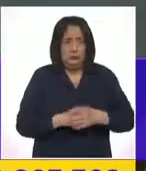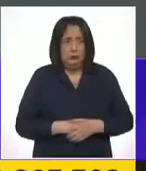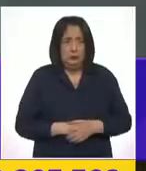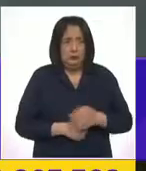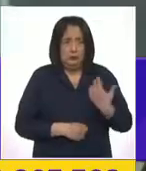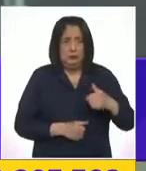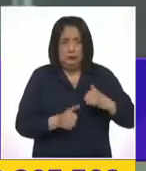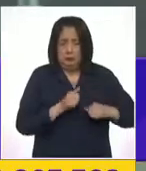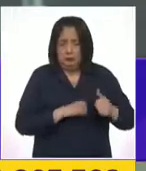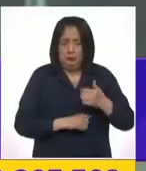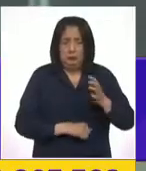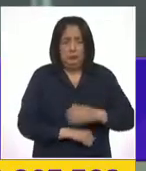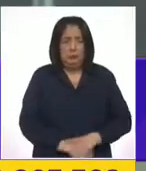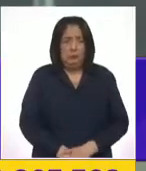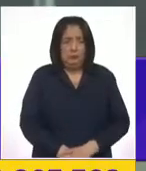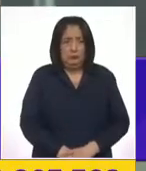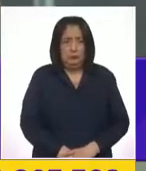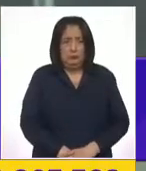Eso es lo que más me duele.